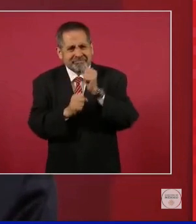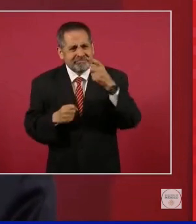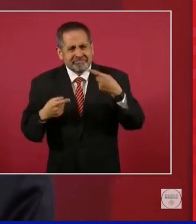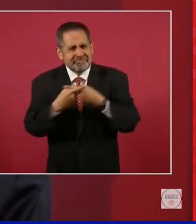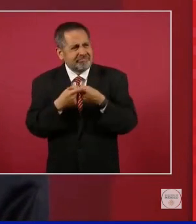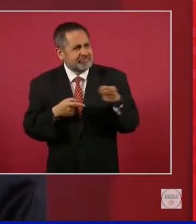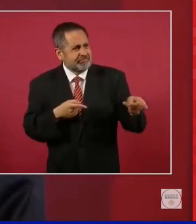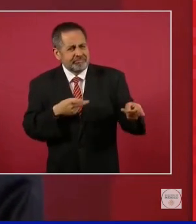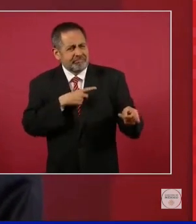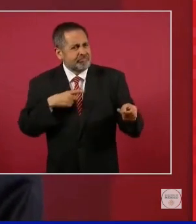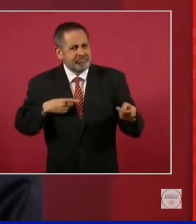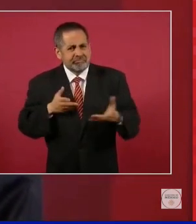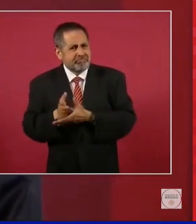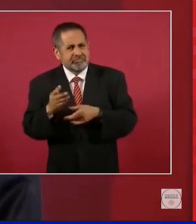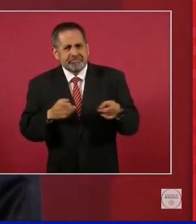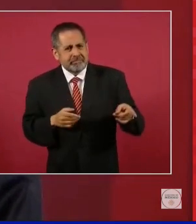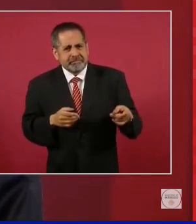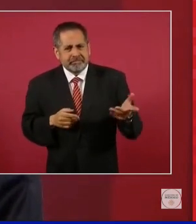derecho